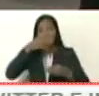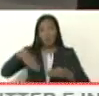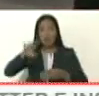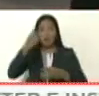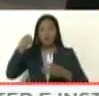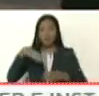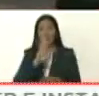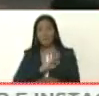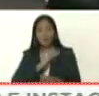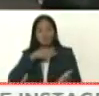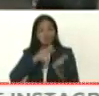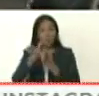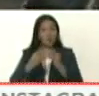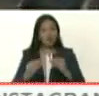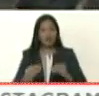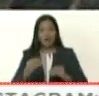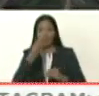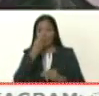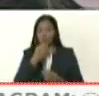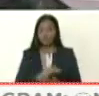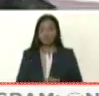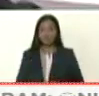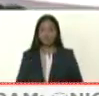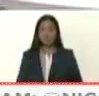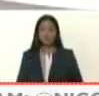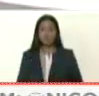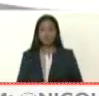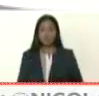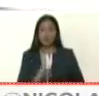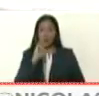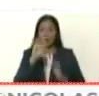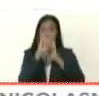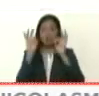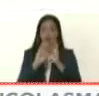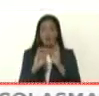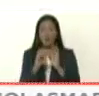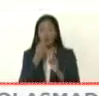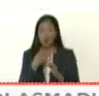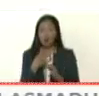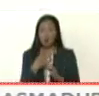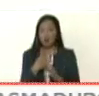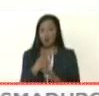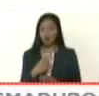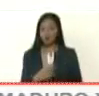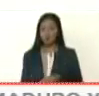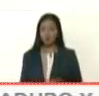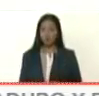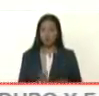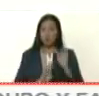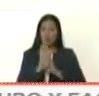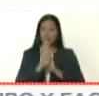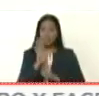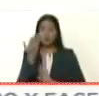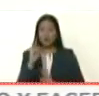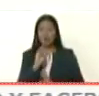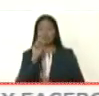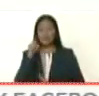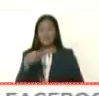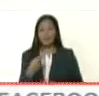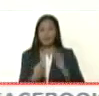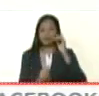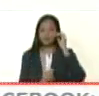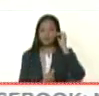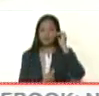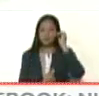su soberanía alimentaria. Igualmente, bueno, todo este proceso además es